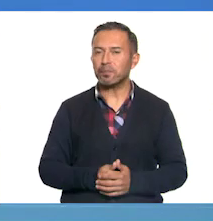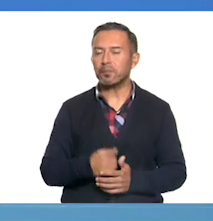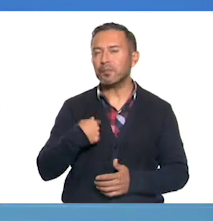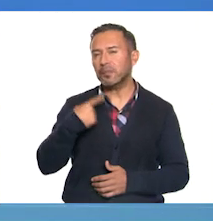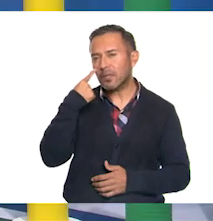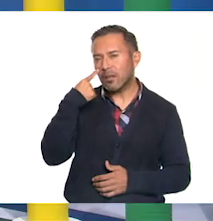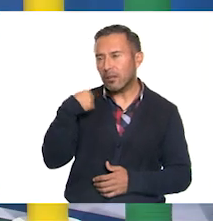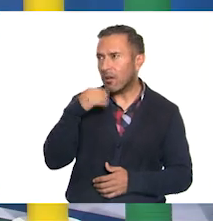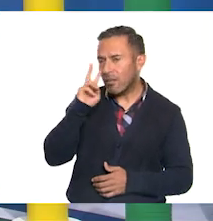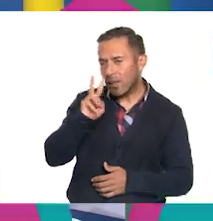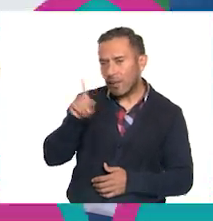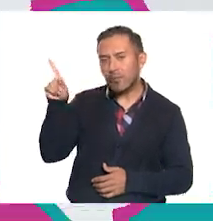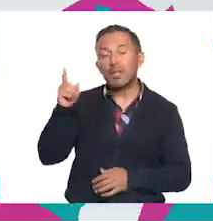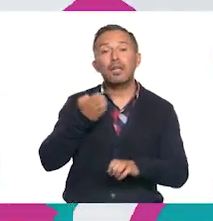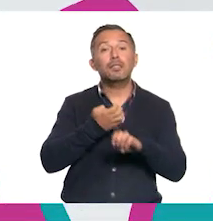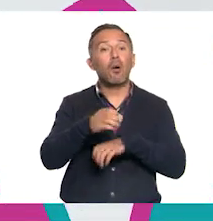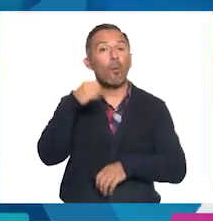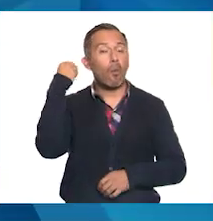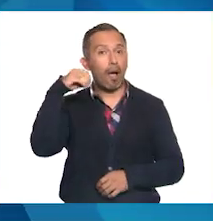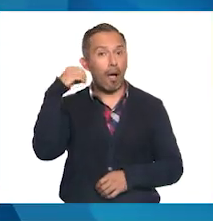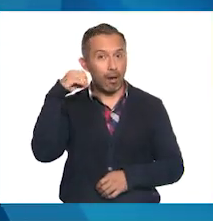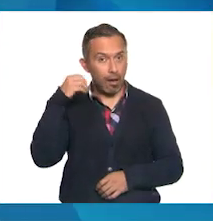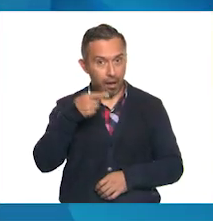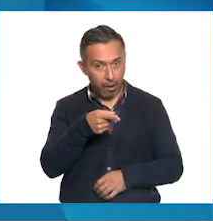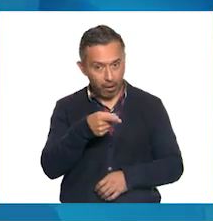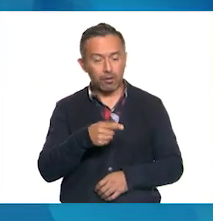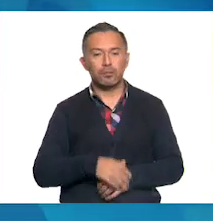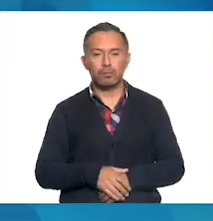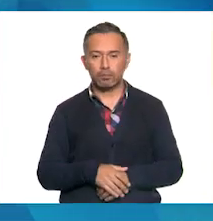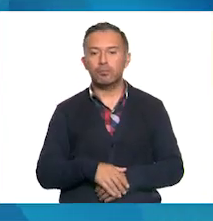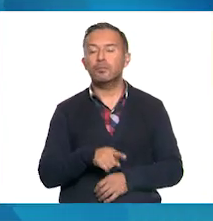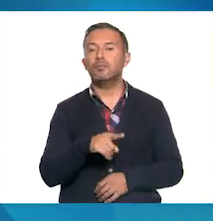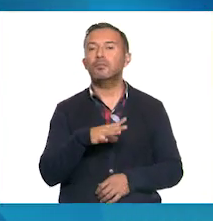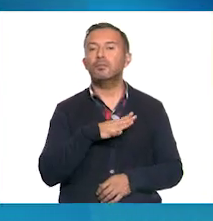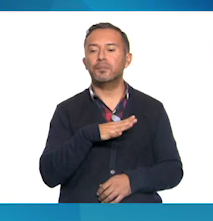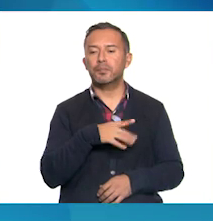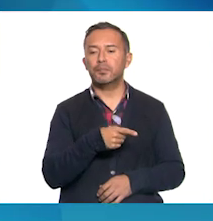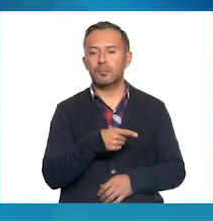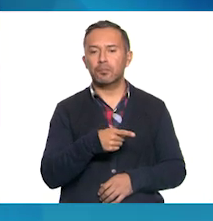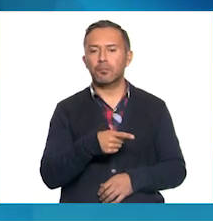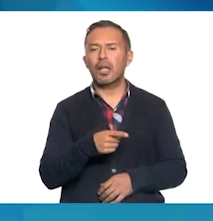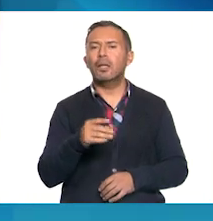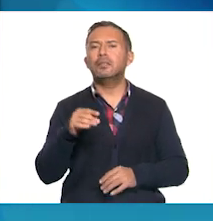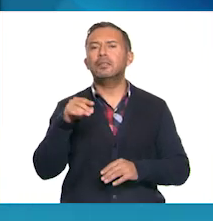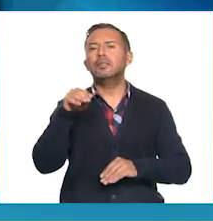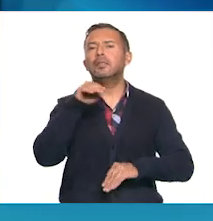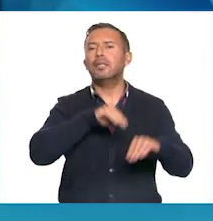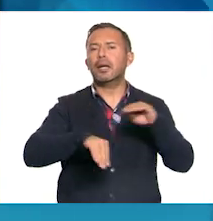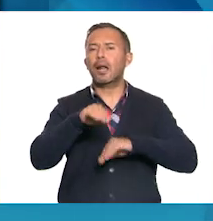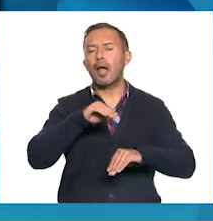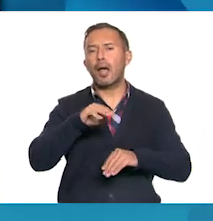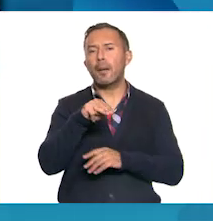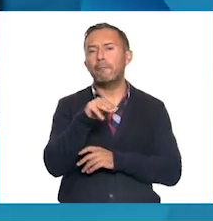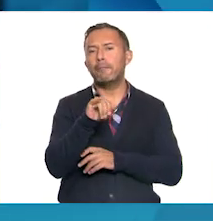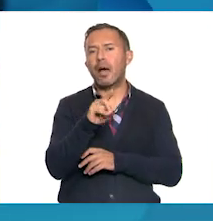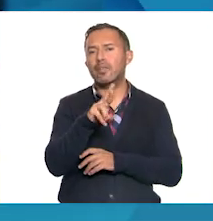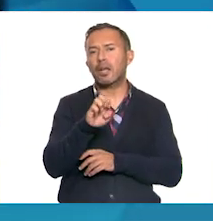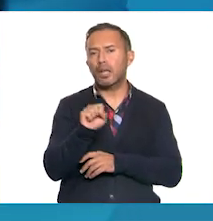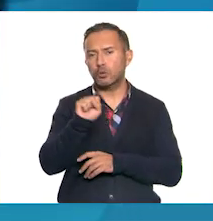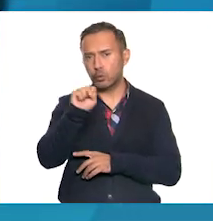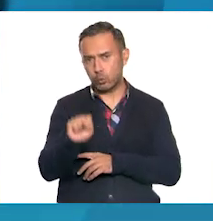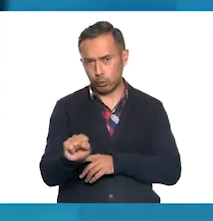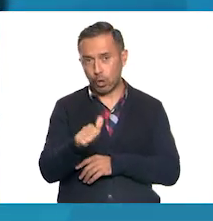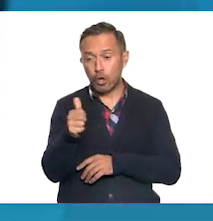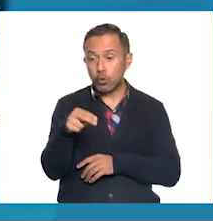observo que en Oaxaca, maestra, finaliza la Sierra Madre del Sur y al norte está la Sierra